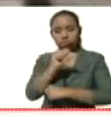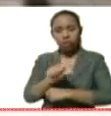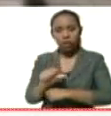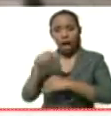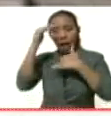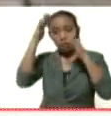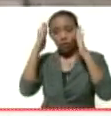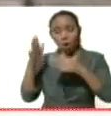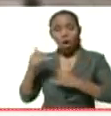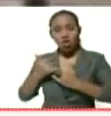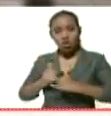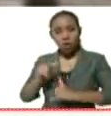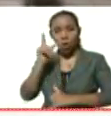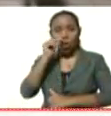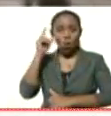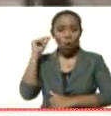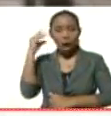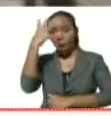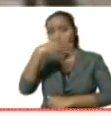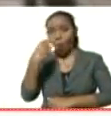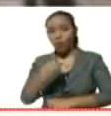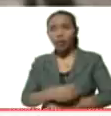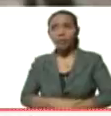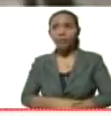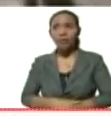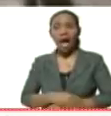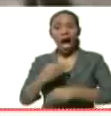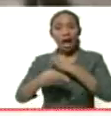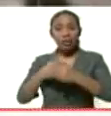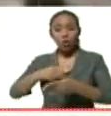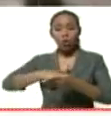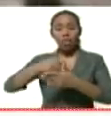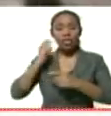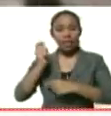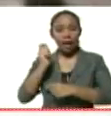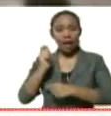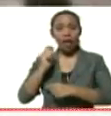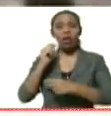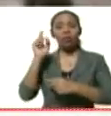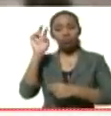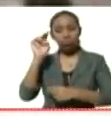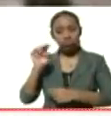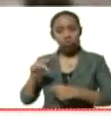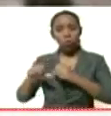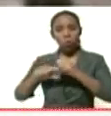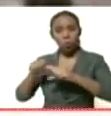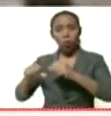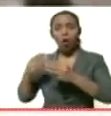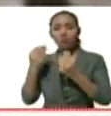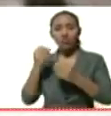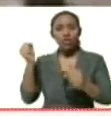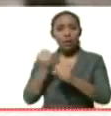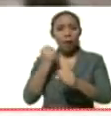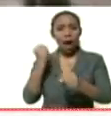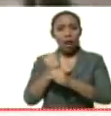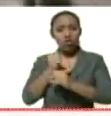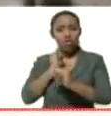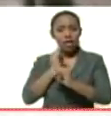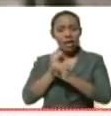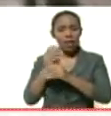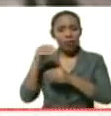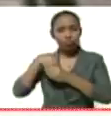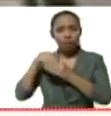atendiendo a los niños, a las niñas, a los jóvenes, haciendo sus tareas, sus rutinas, muchos trabajando por internet desde sus